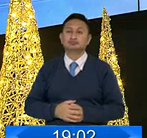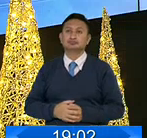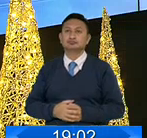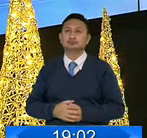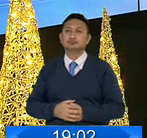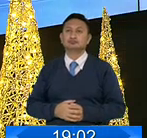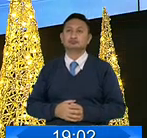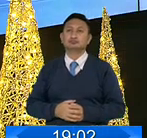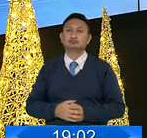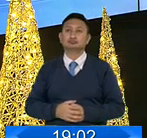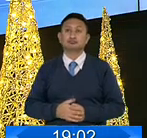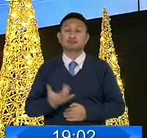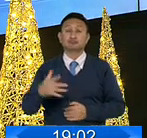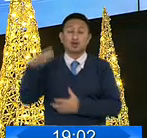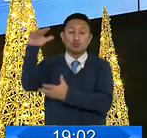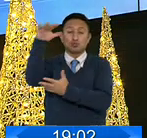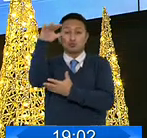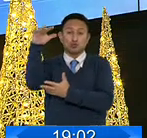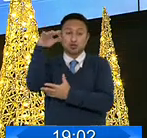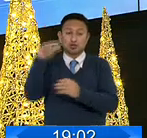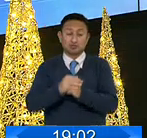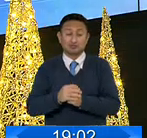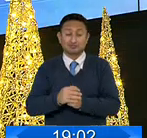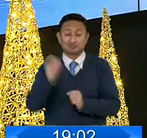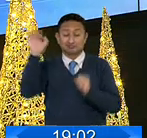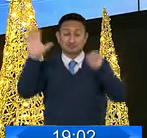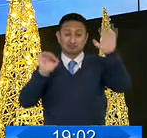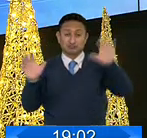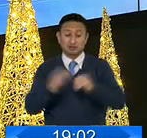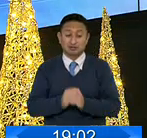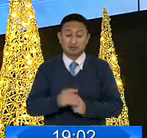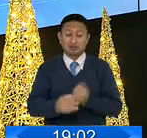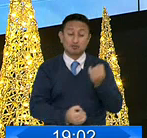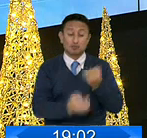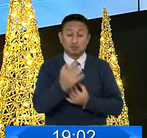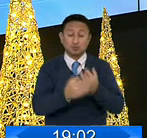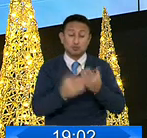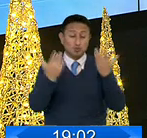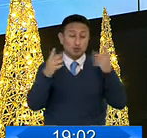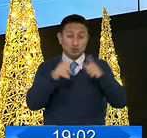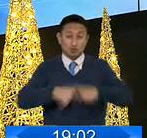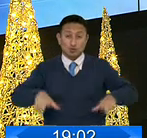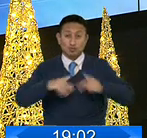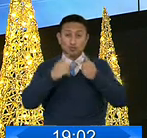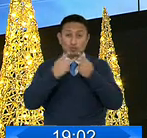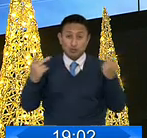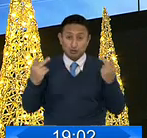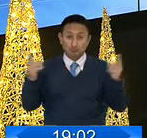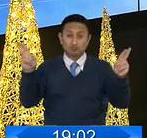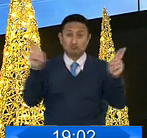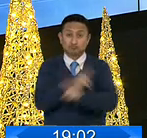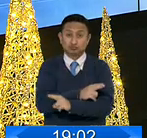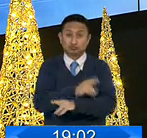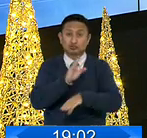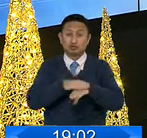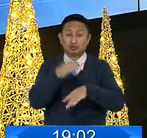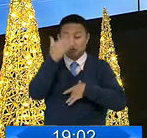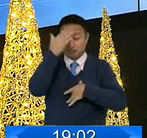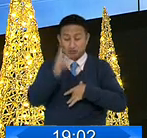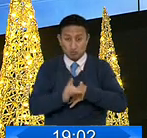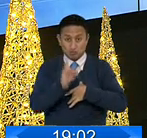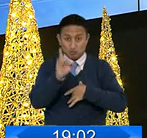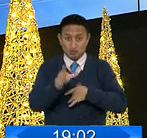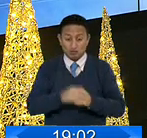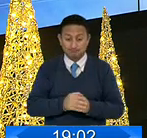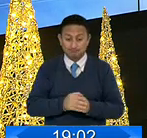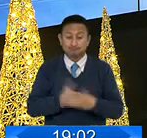Monigotes, ferias y la quema de año viejos en cualquier espacio público quedan suspendidas debido a la pandemia. Además, el Consejo